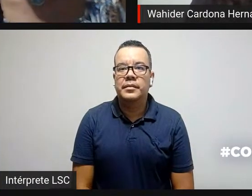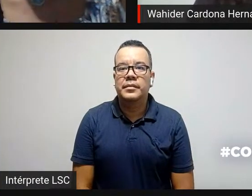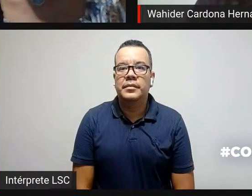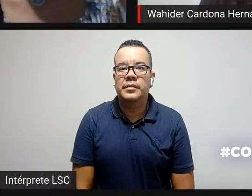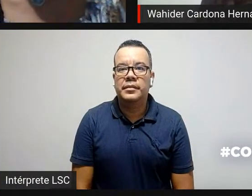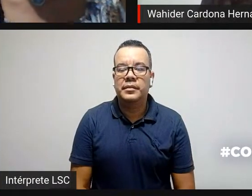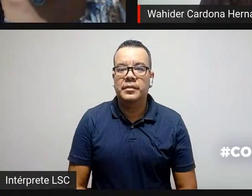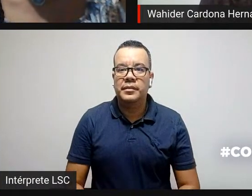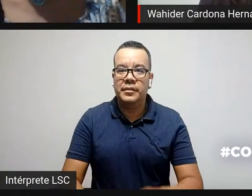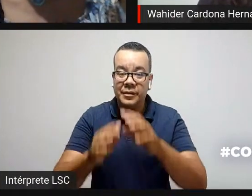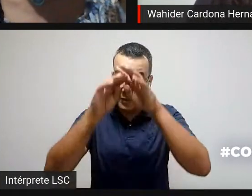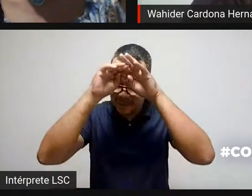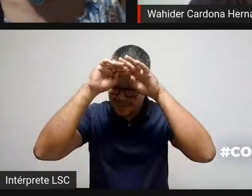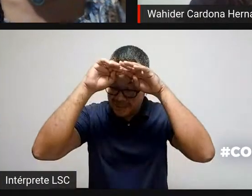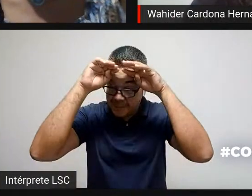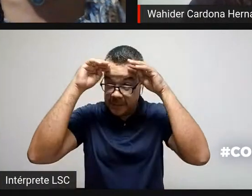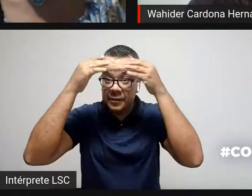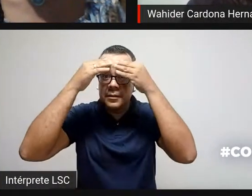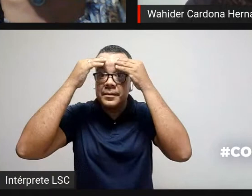Vamos, está muy